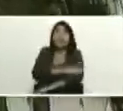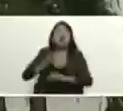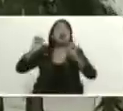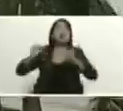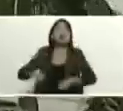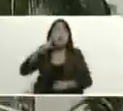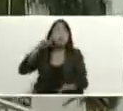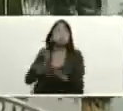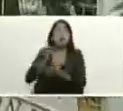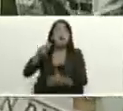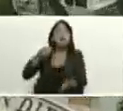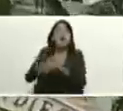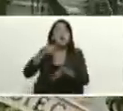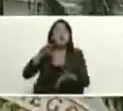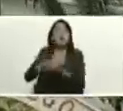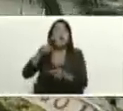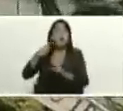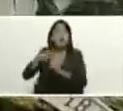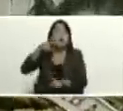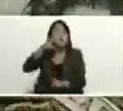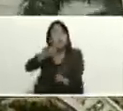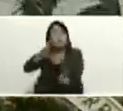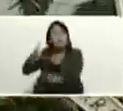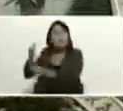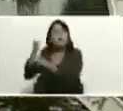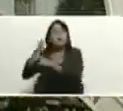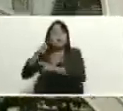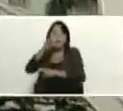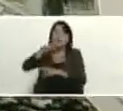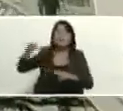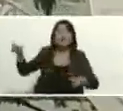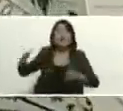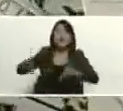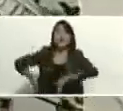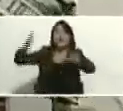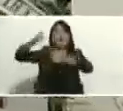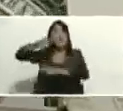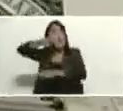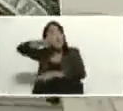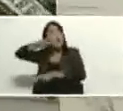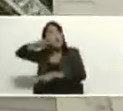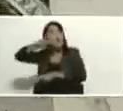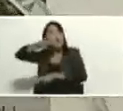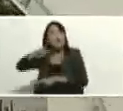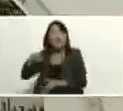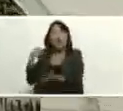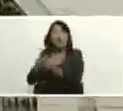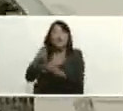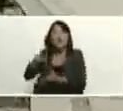aquí consumaron su masacre con francotiradores traídos del exterior.